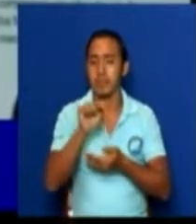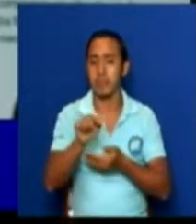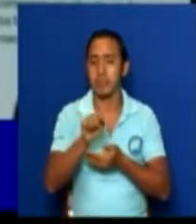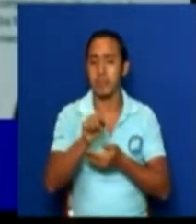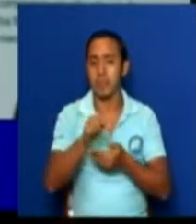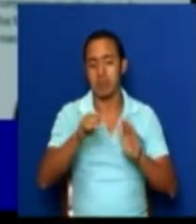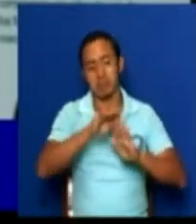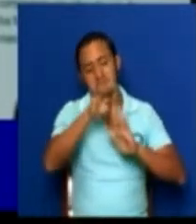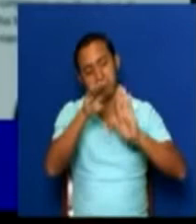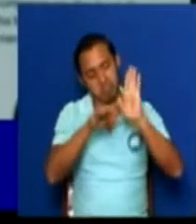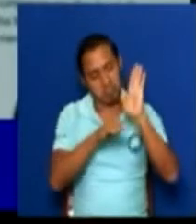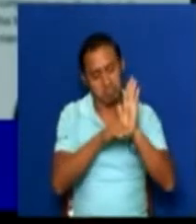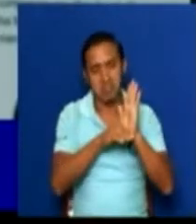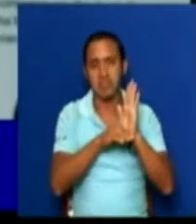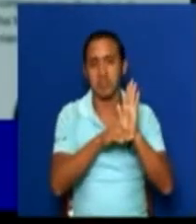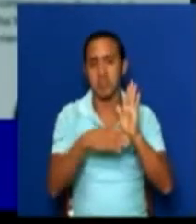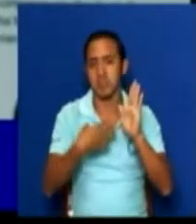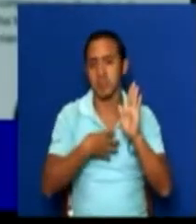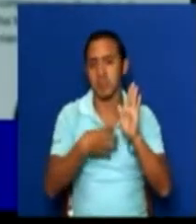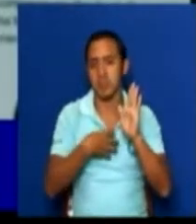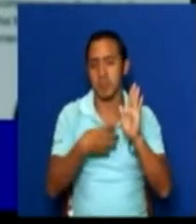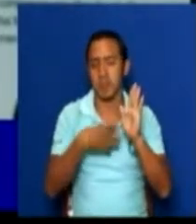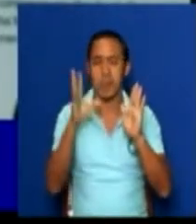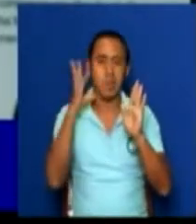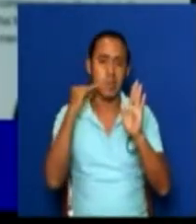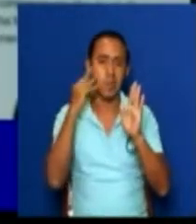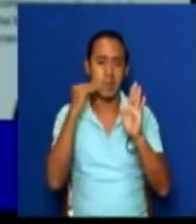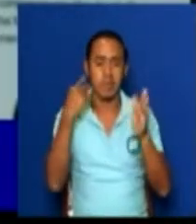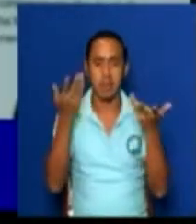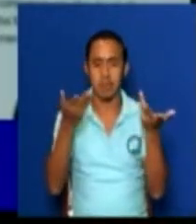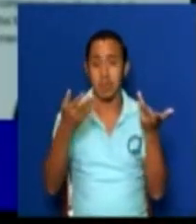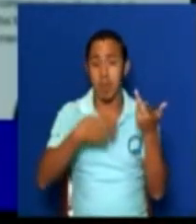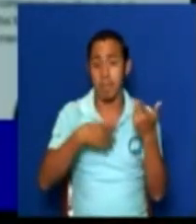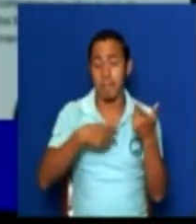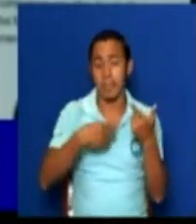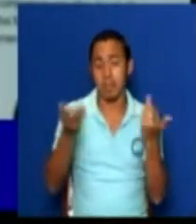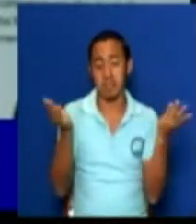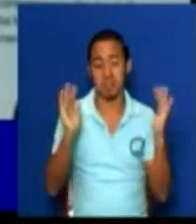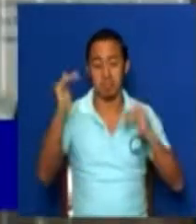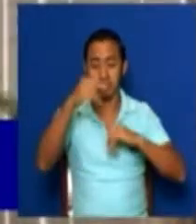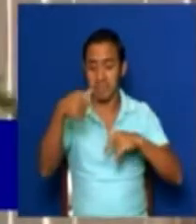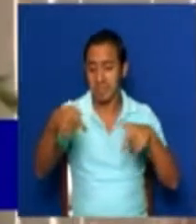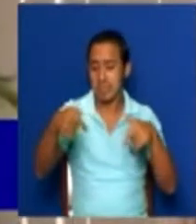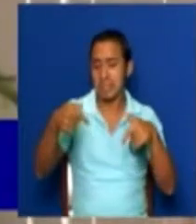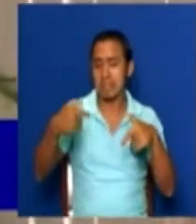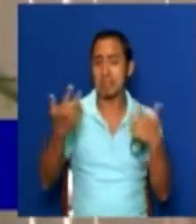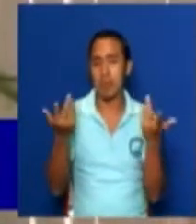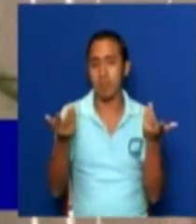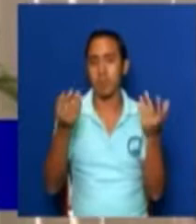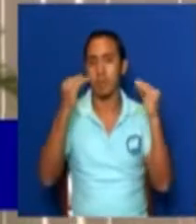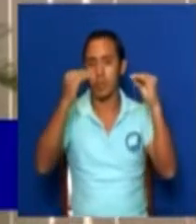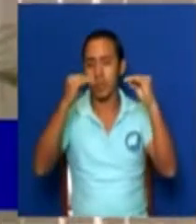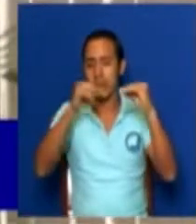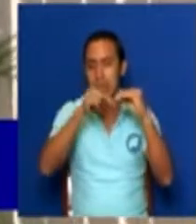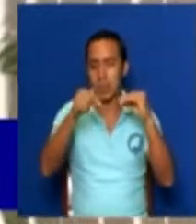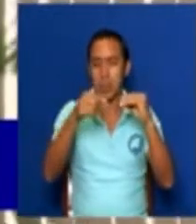están por debajo de sus capacidades o de su formación, digamos, educativa,